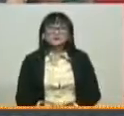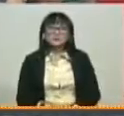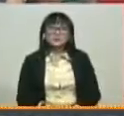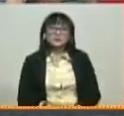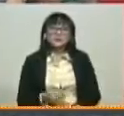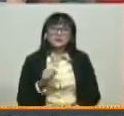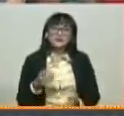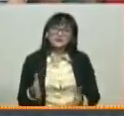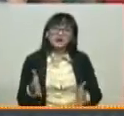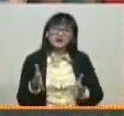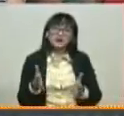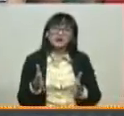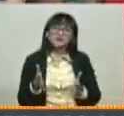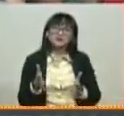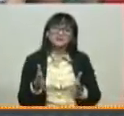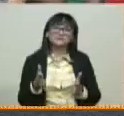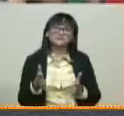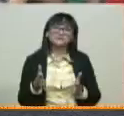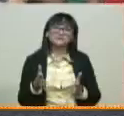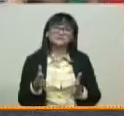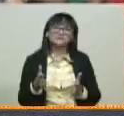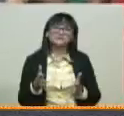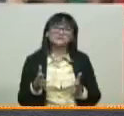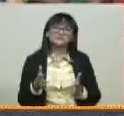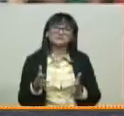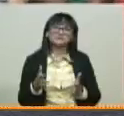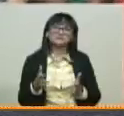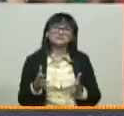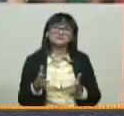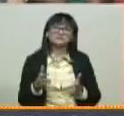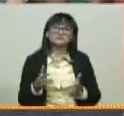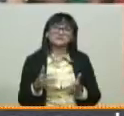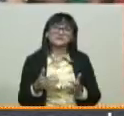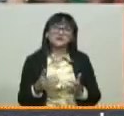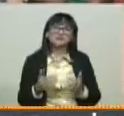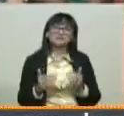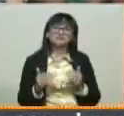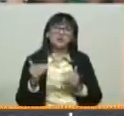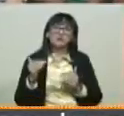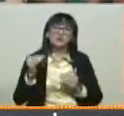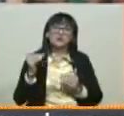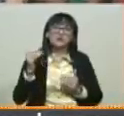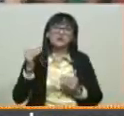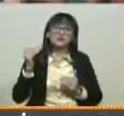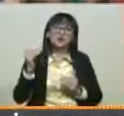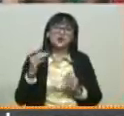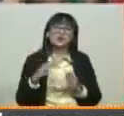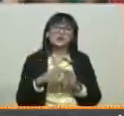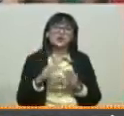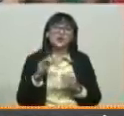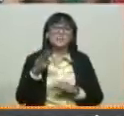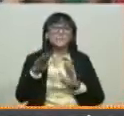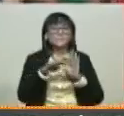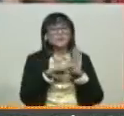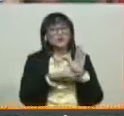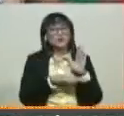Vamos a ganar para mantener y acrecentar todos los